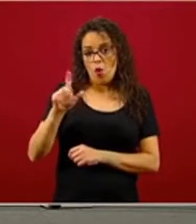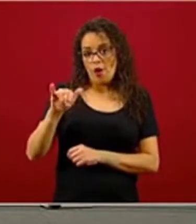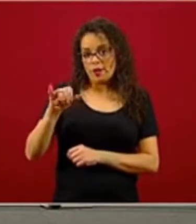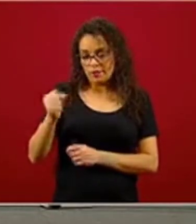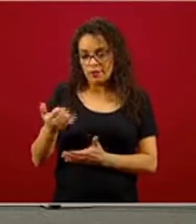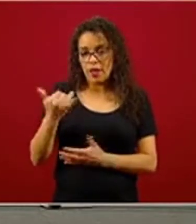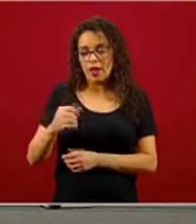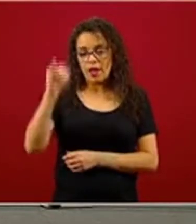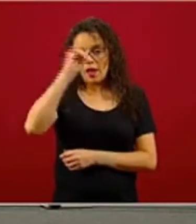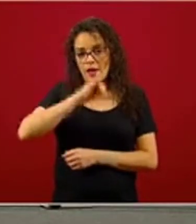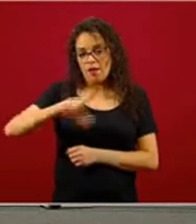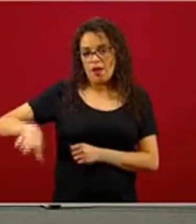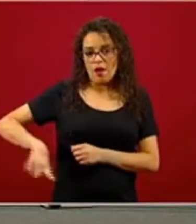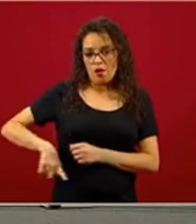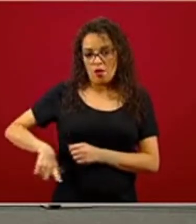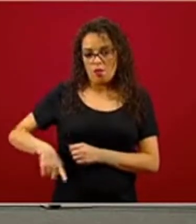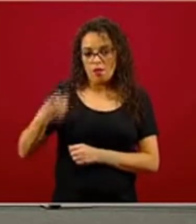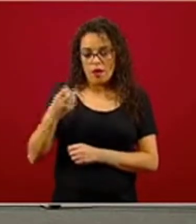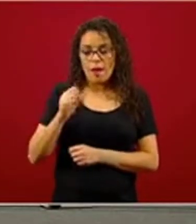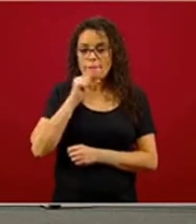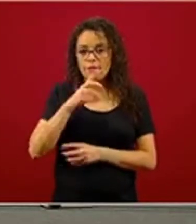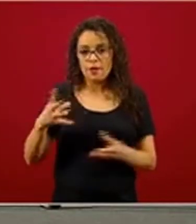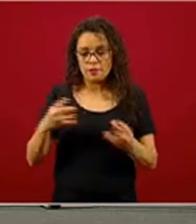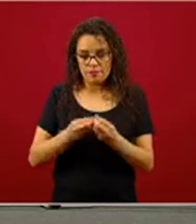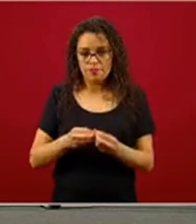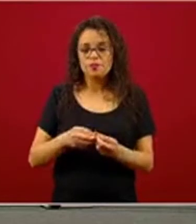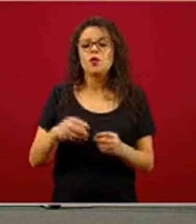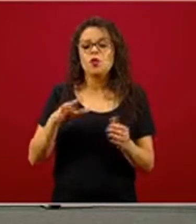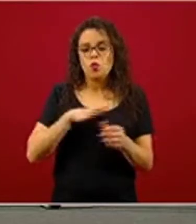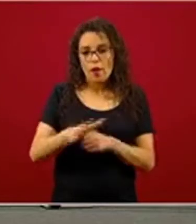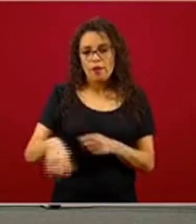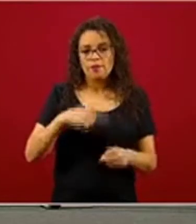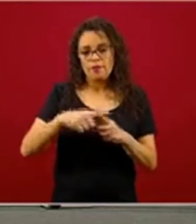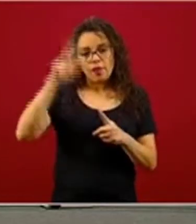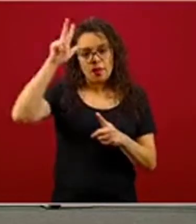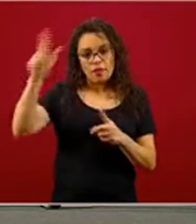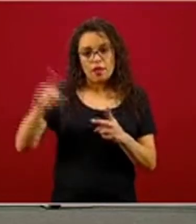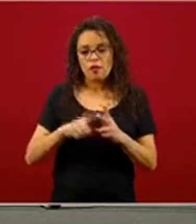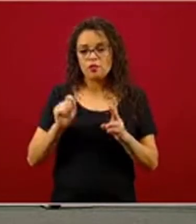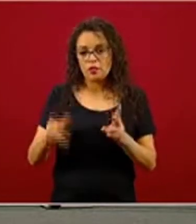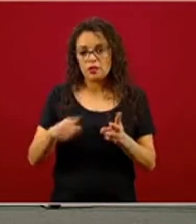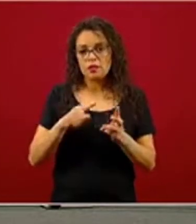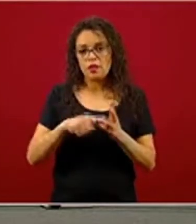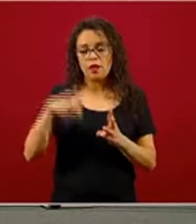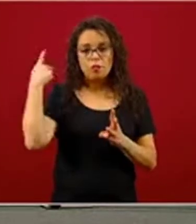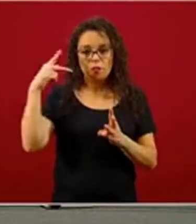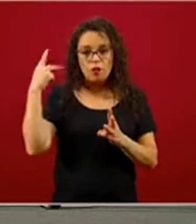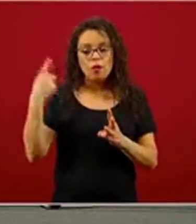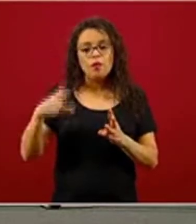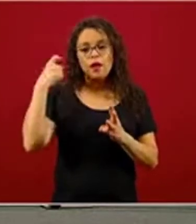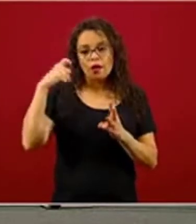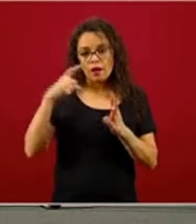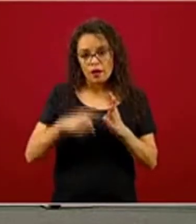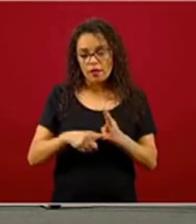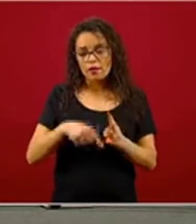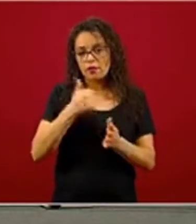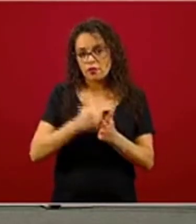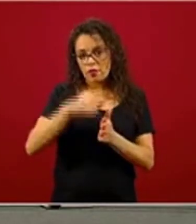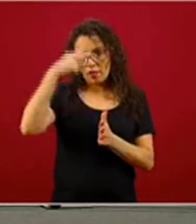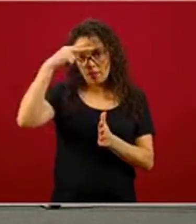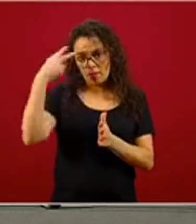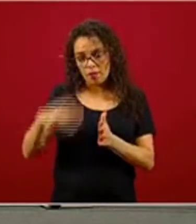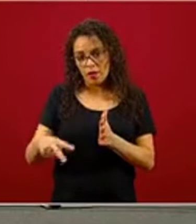Ciudad de México es parte de la megalópolis: Hidalgo, Tlaxcala, Puebla, Querétaro, Ciudad de México, Estado de